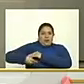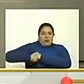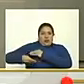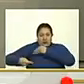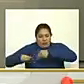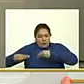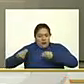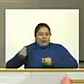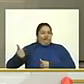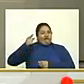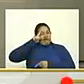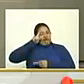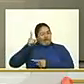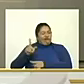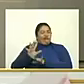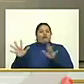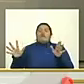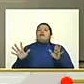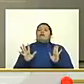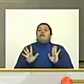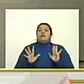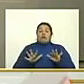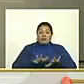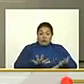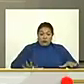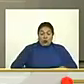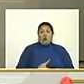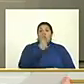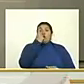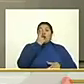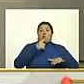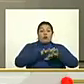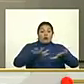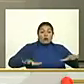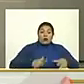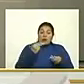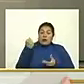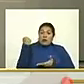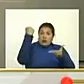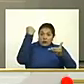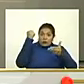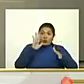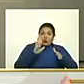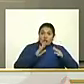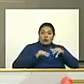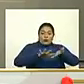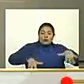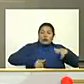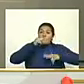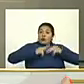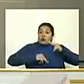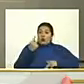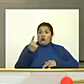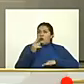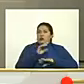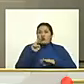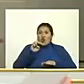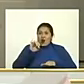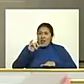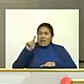Ahora, no es la única inversión en una zona franca. Ha hecho inversiones en otros lugares del